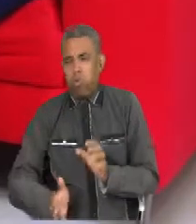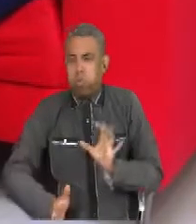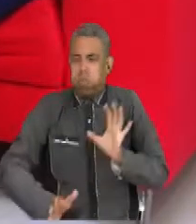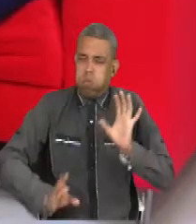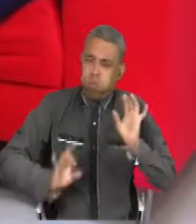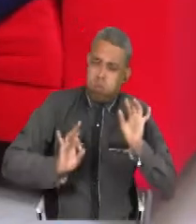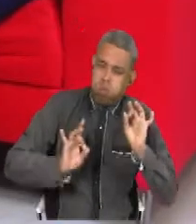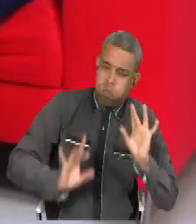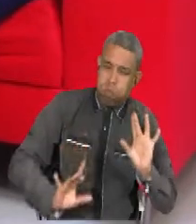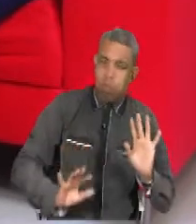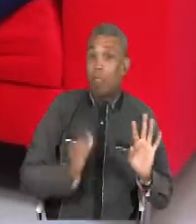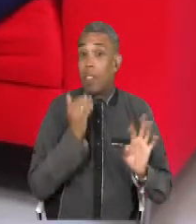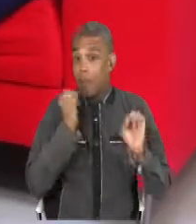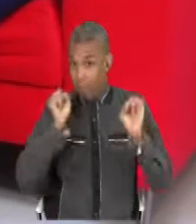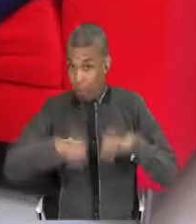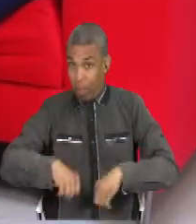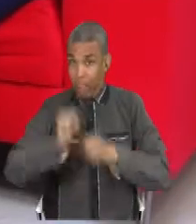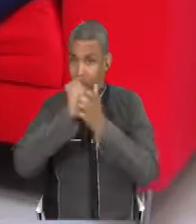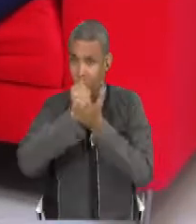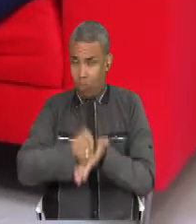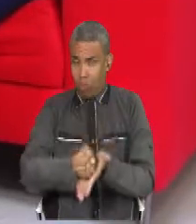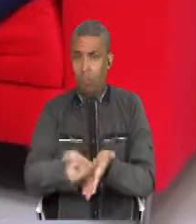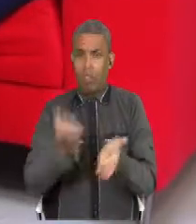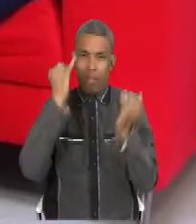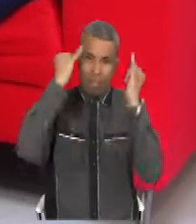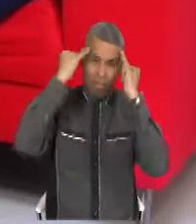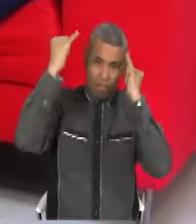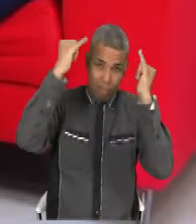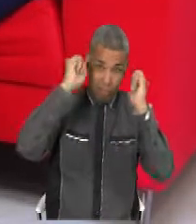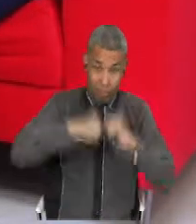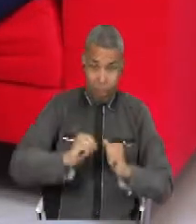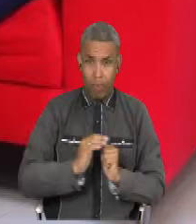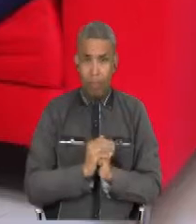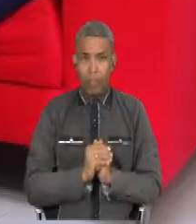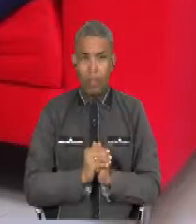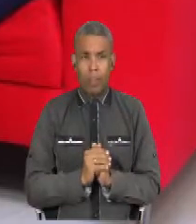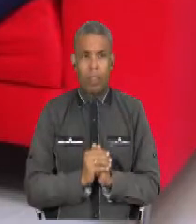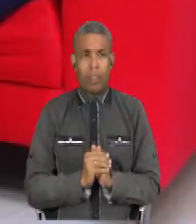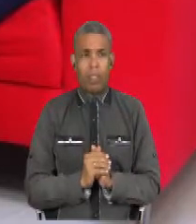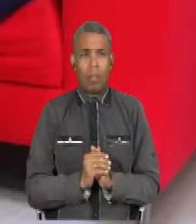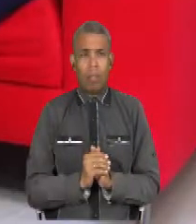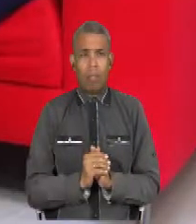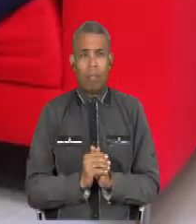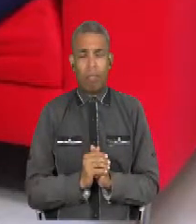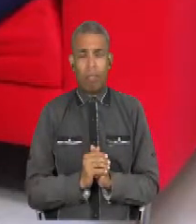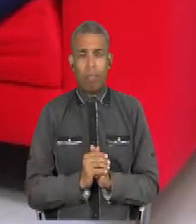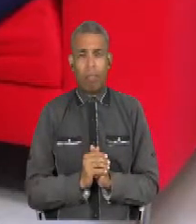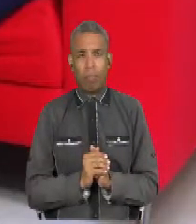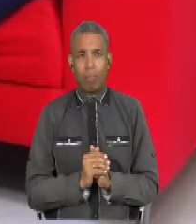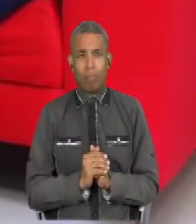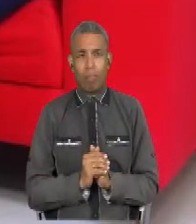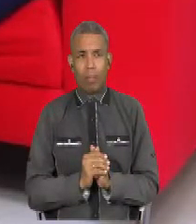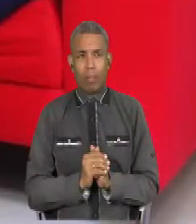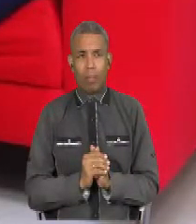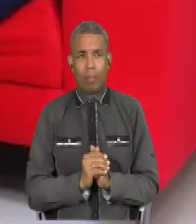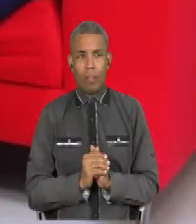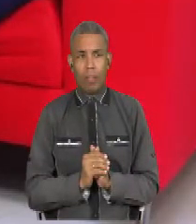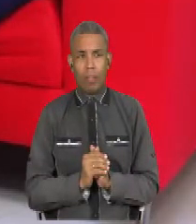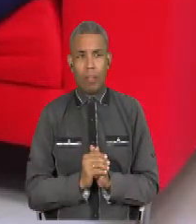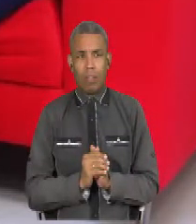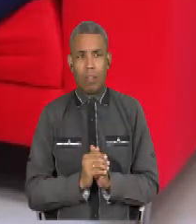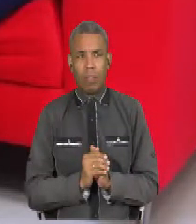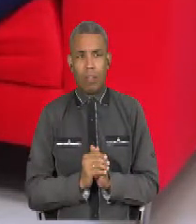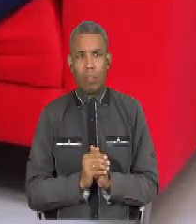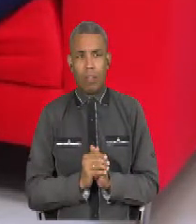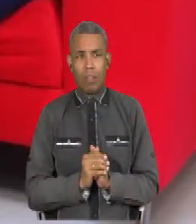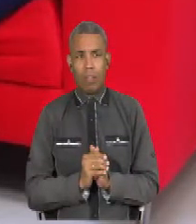presentaciones pequeñas y hasta pues presentaciones ya más grandecitas, dependiendo para lo que lo quieran, para cuánto quieren que les dure. Si de pronto es para